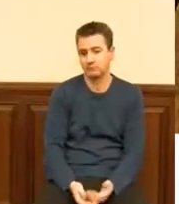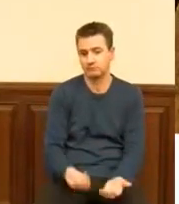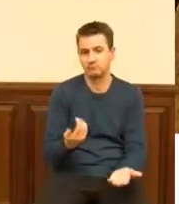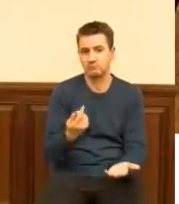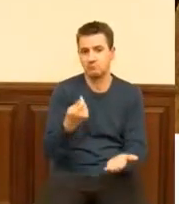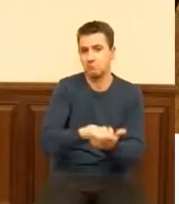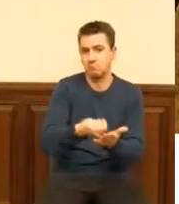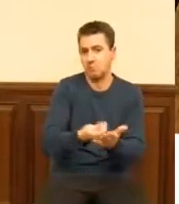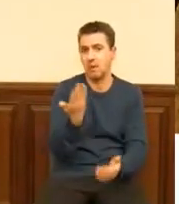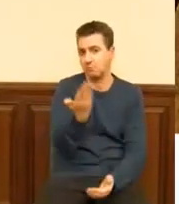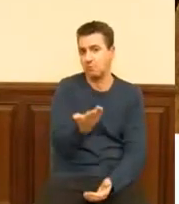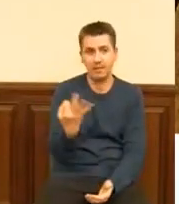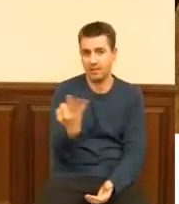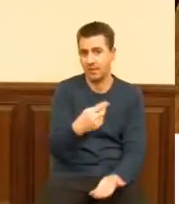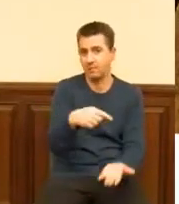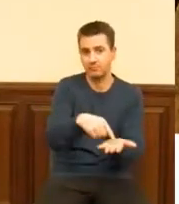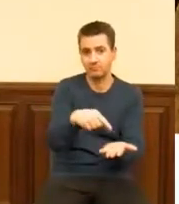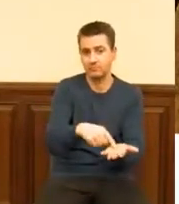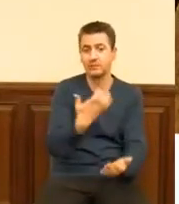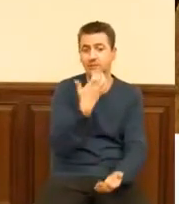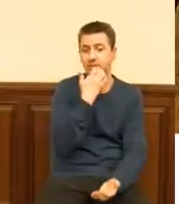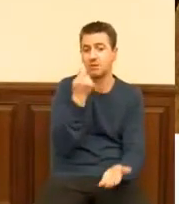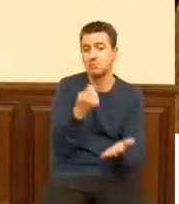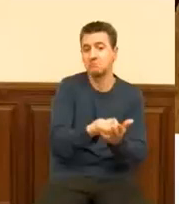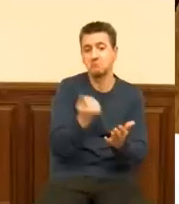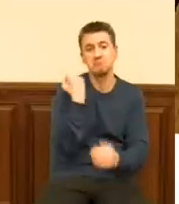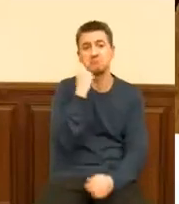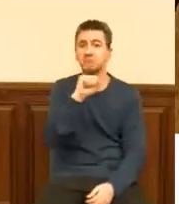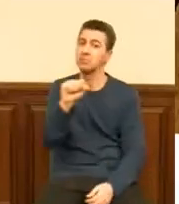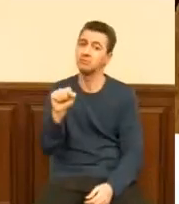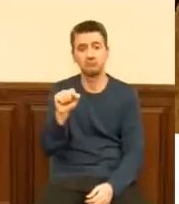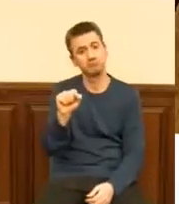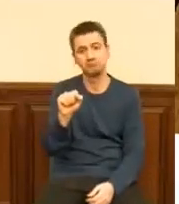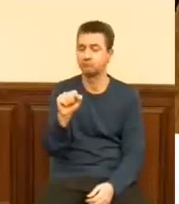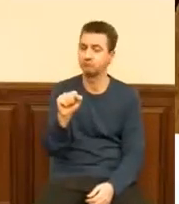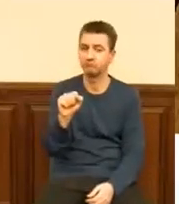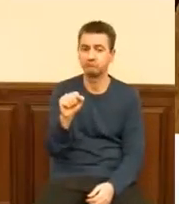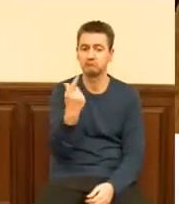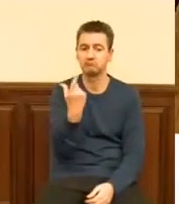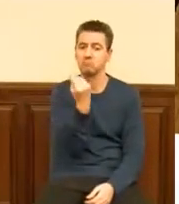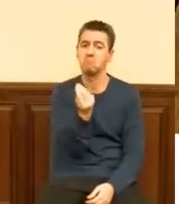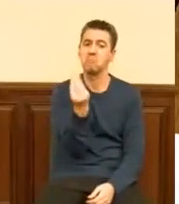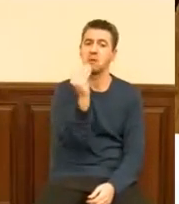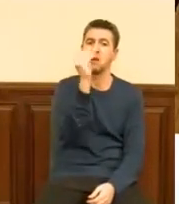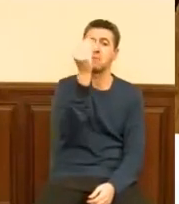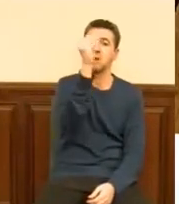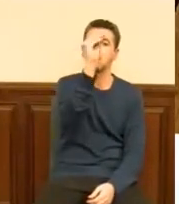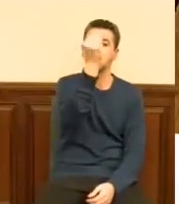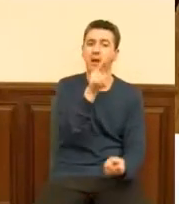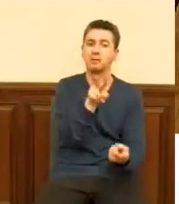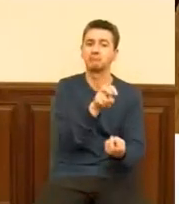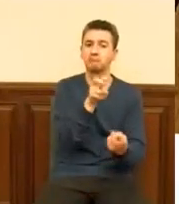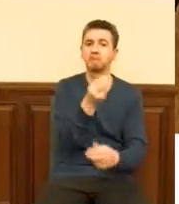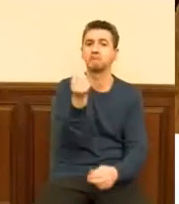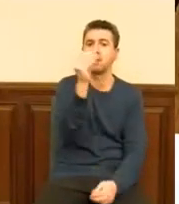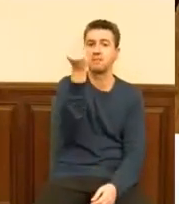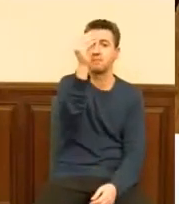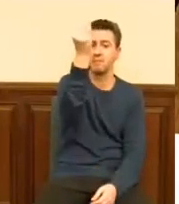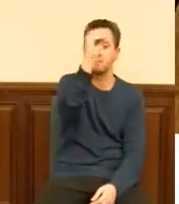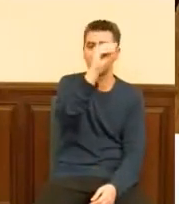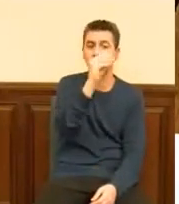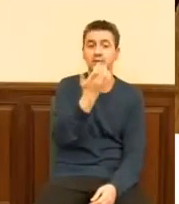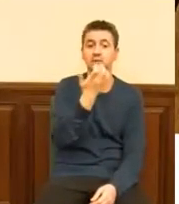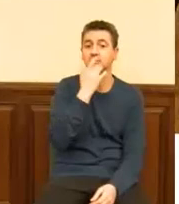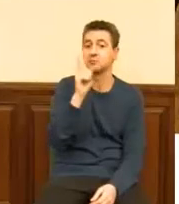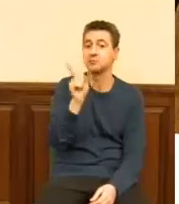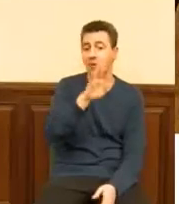pago. Y si no la pagas porque no te da la gana, bueno, pues te viene con recargo y si sigues sin pagarla porque no te da la gana, bueno, pues te llegan